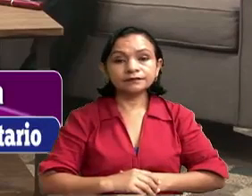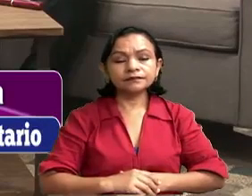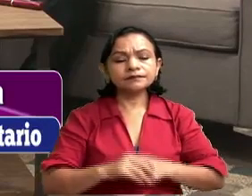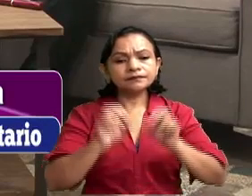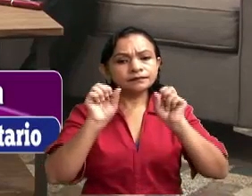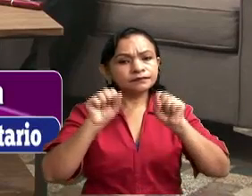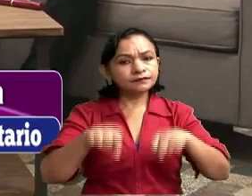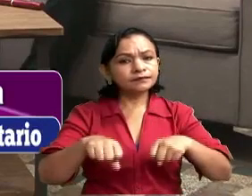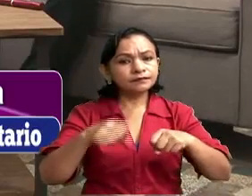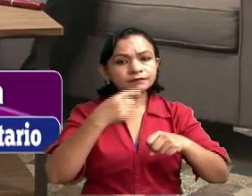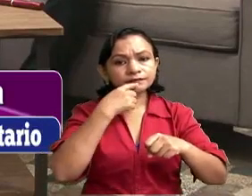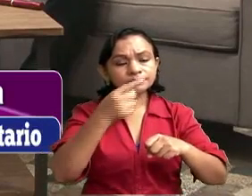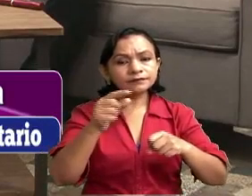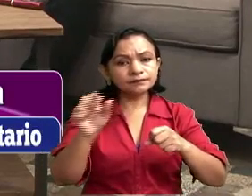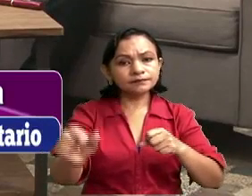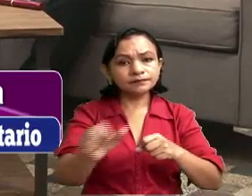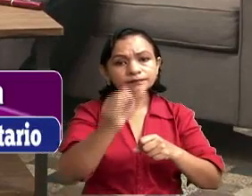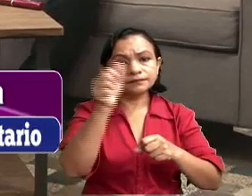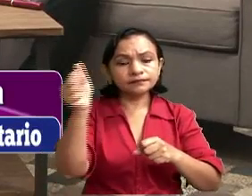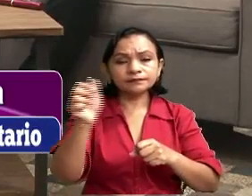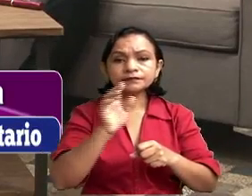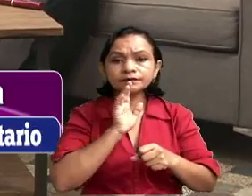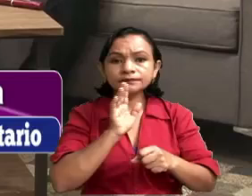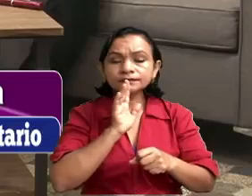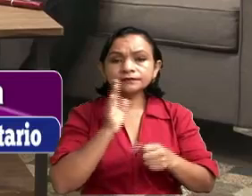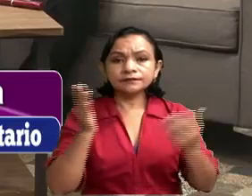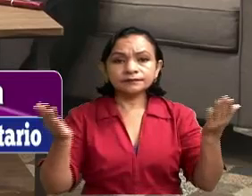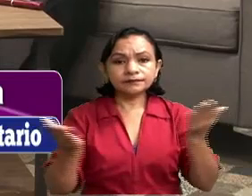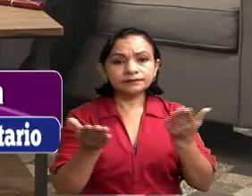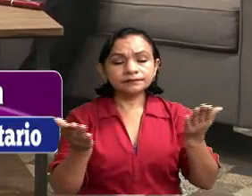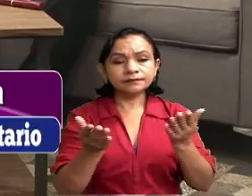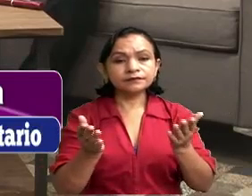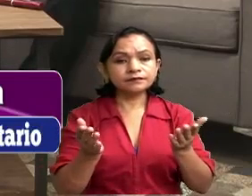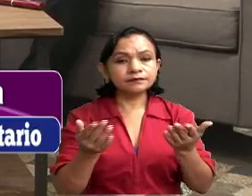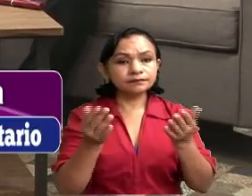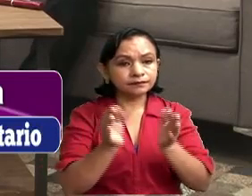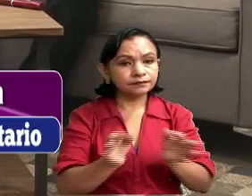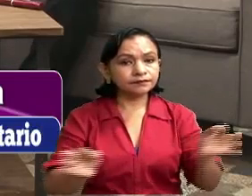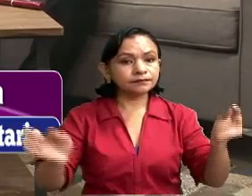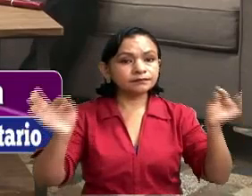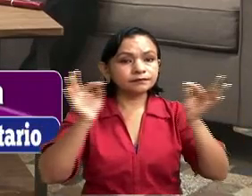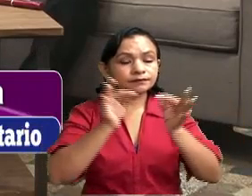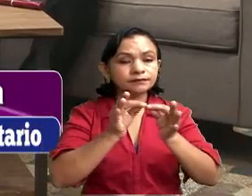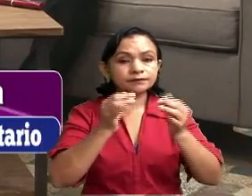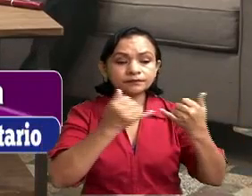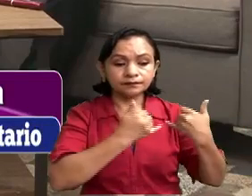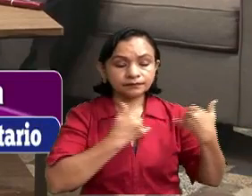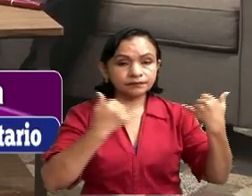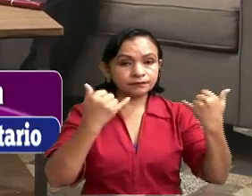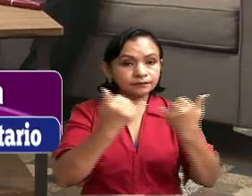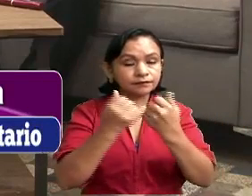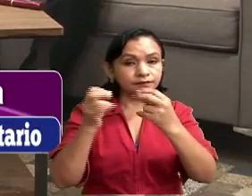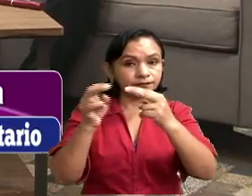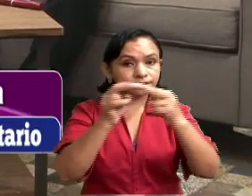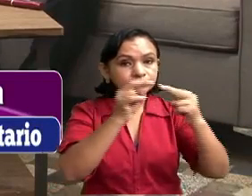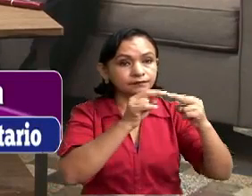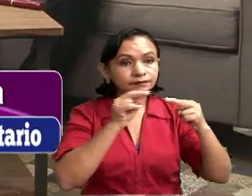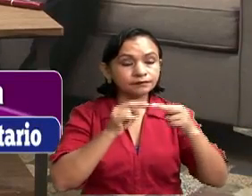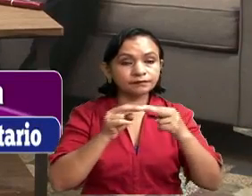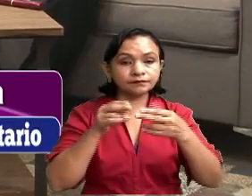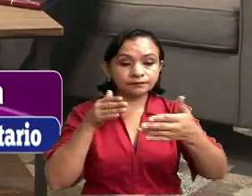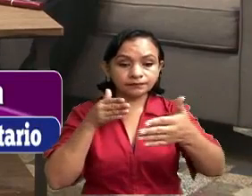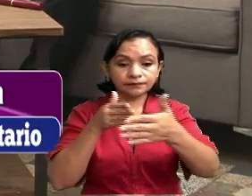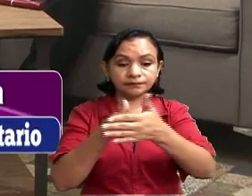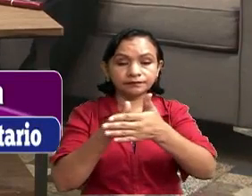podemos hablar de otros más. Claro, claro, porque hay un proceso también de articulación interinstitucional, pero diputado, tenemos que